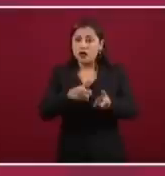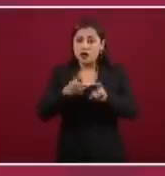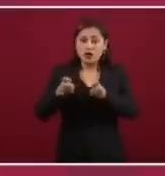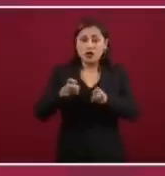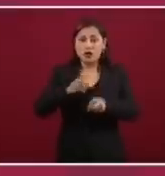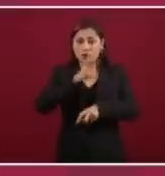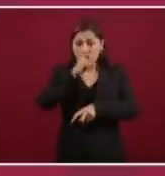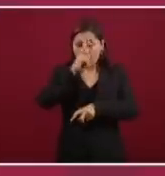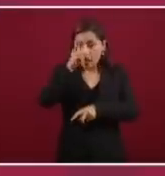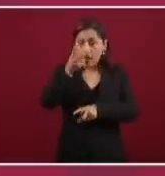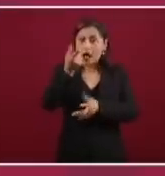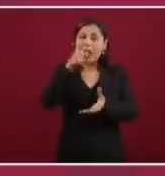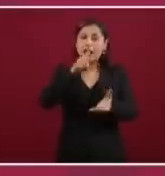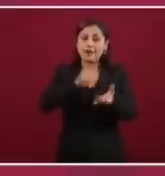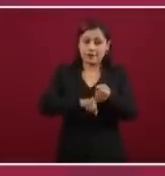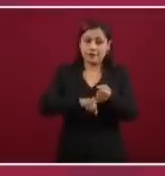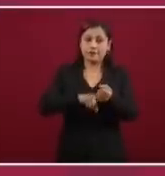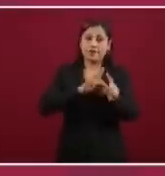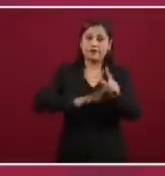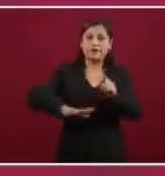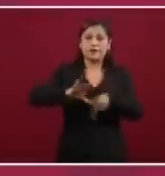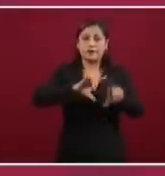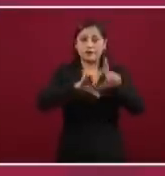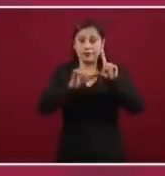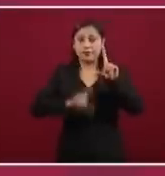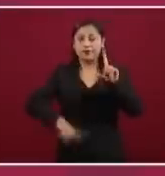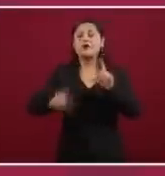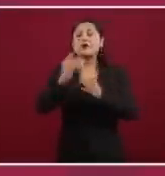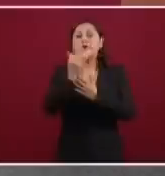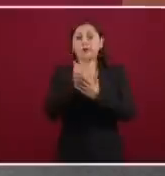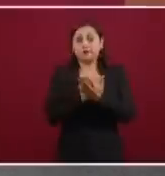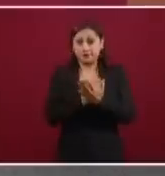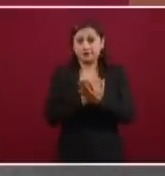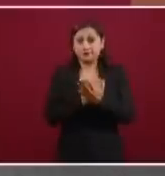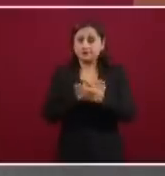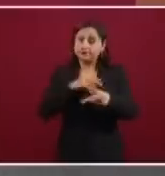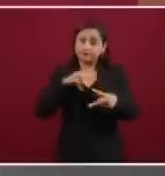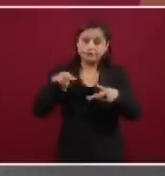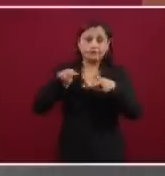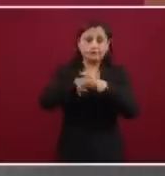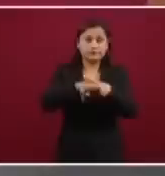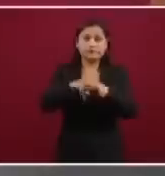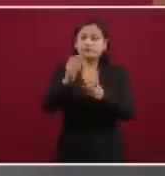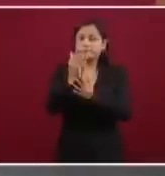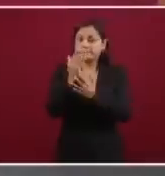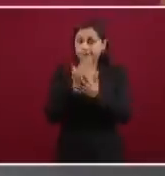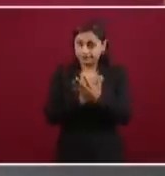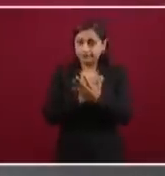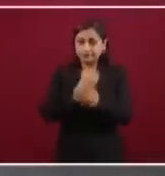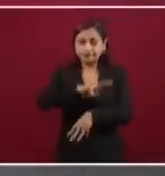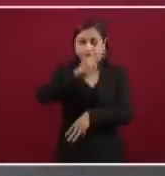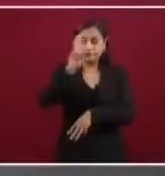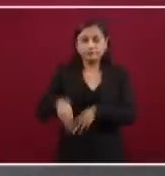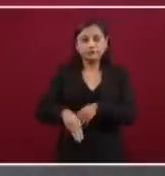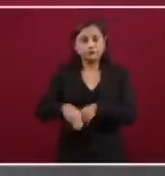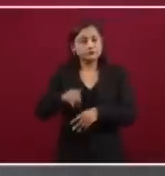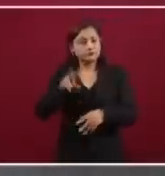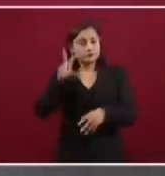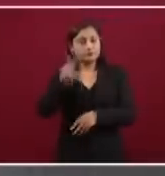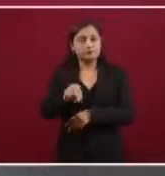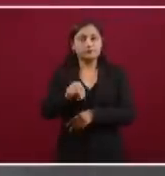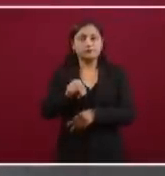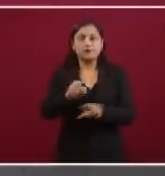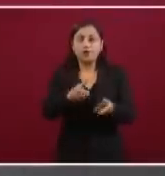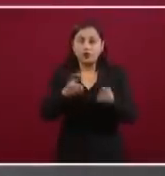haya menos homicidios, que no haya muertos, que no haya robos, que no haya